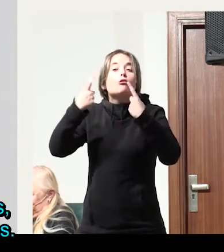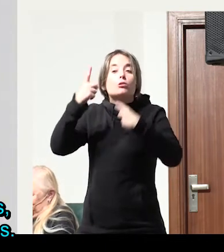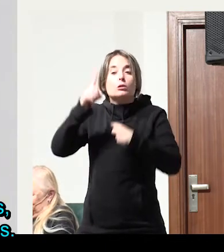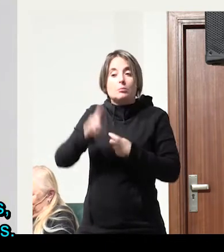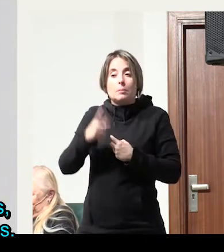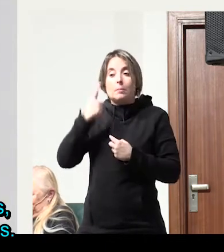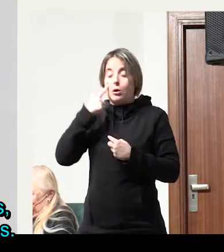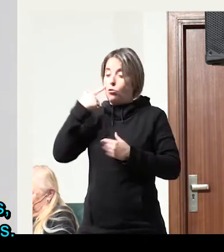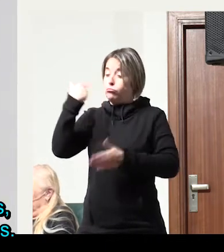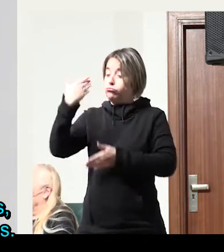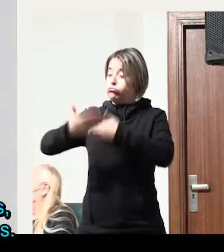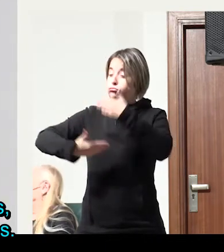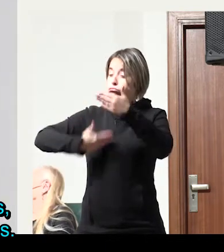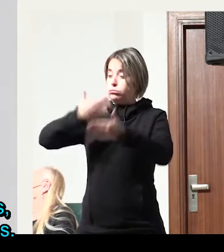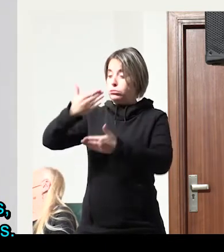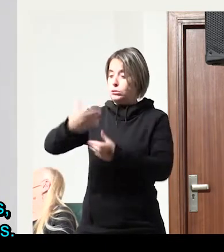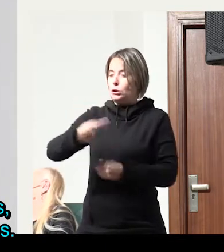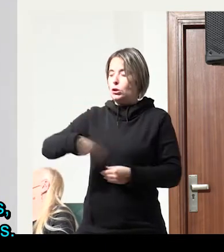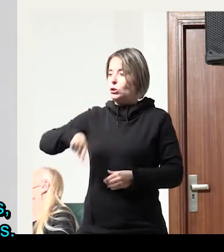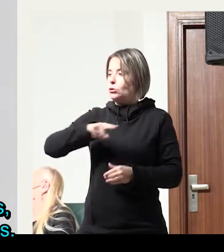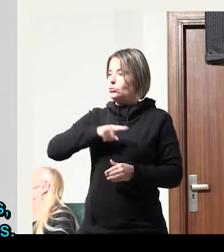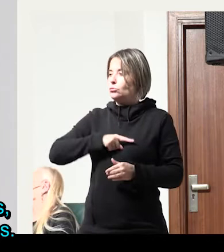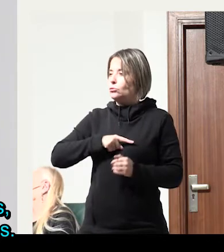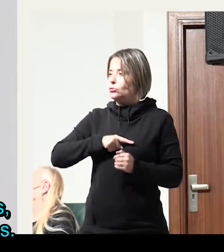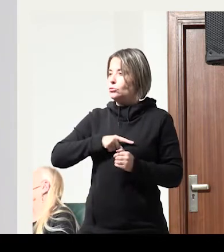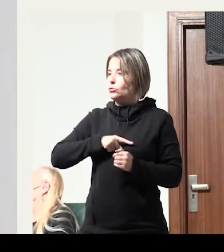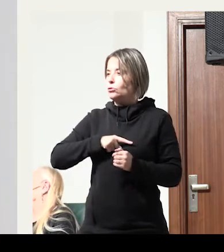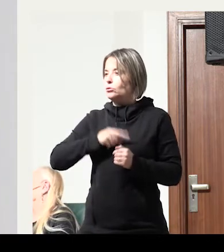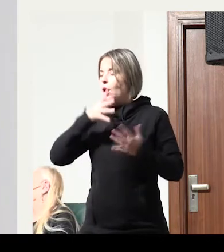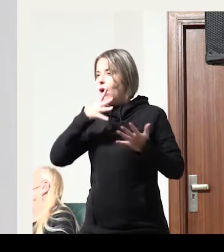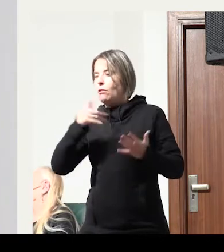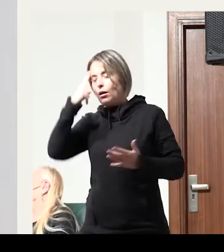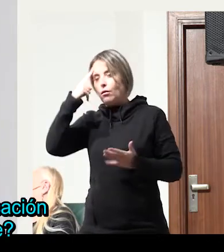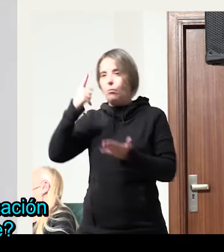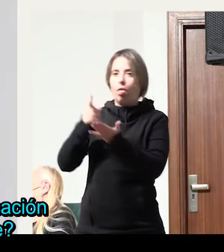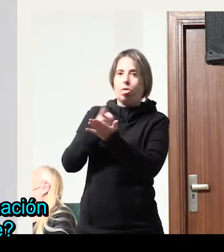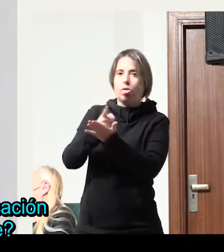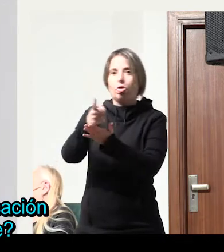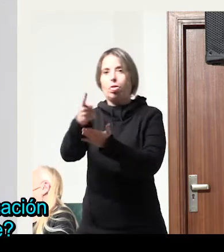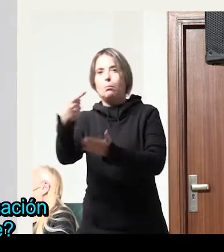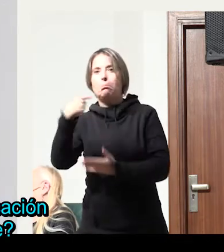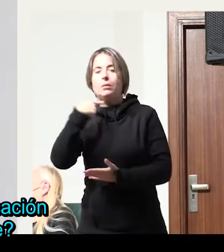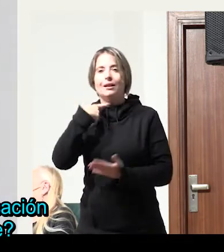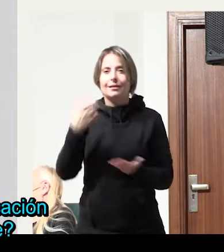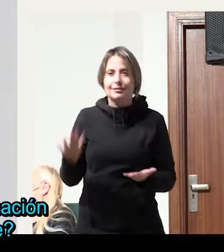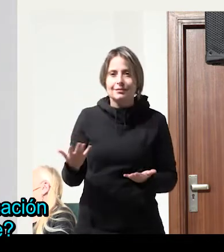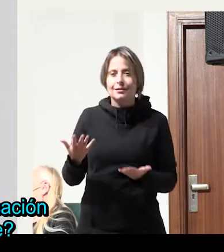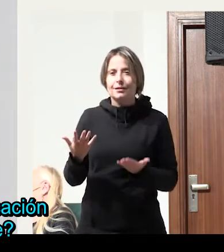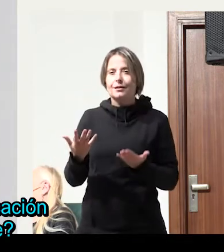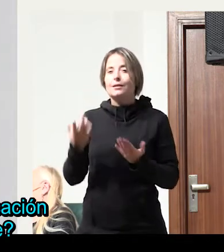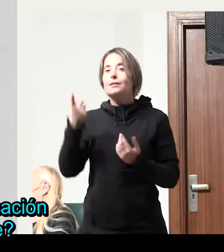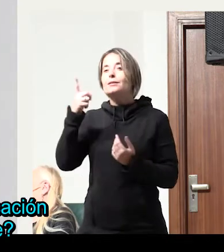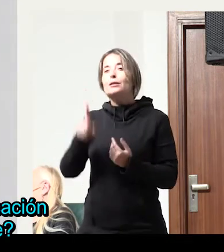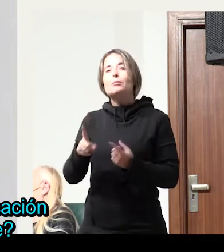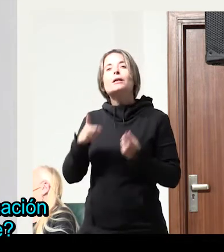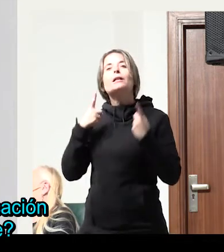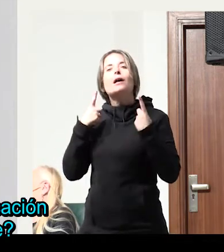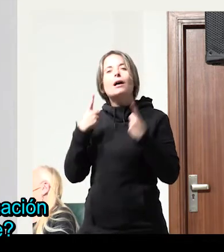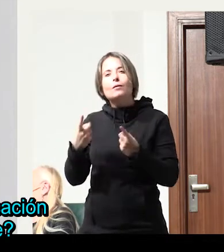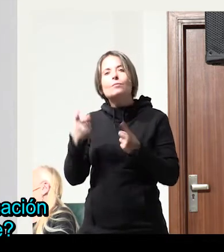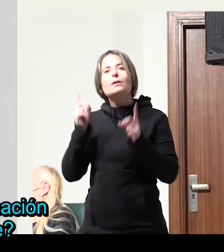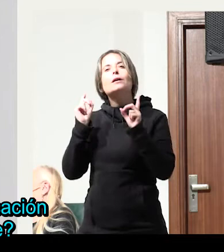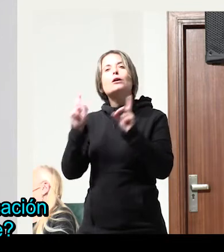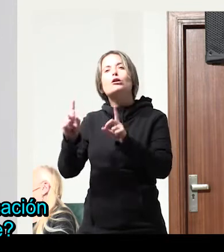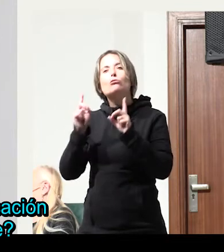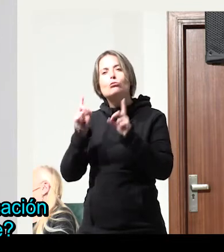días, estamos un tanto desnortadas. ¿Es necesaria también una educación